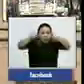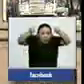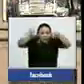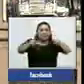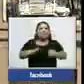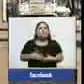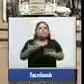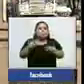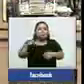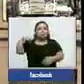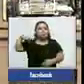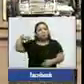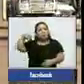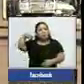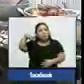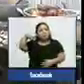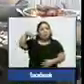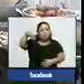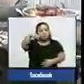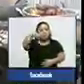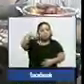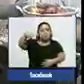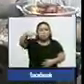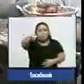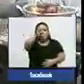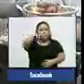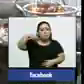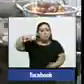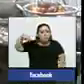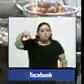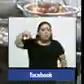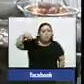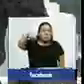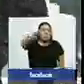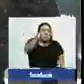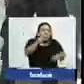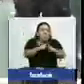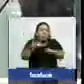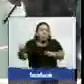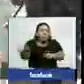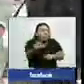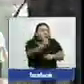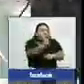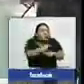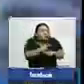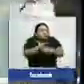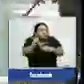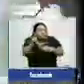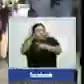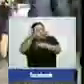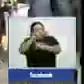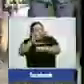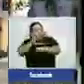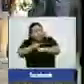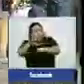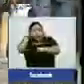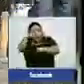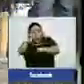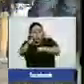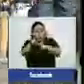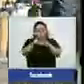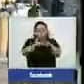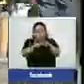Se camina. El recorrido sin lugar a dudas es largo, pero la población no pierde la esperanza que estos planes de